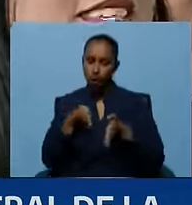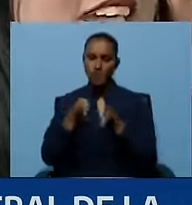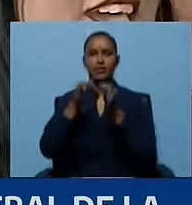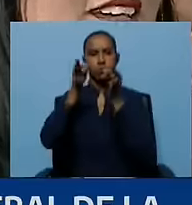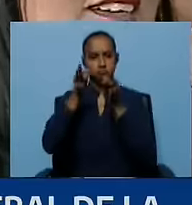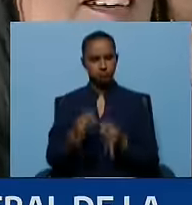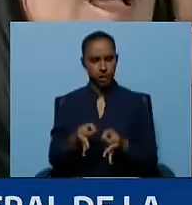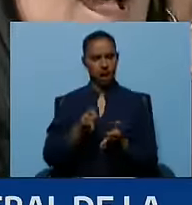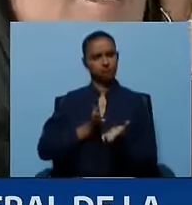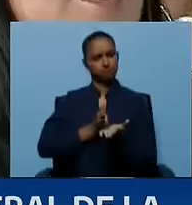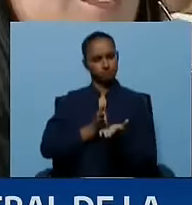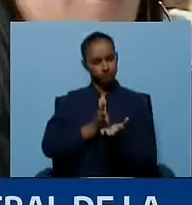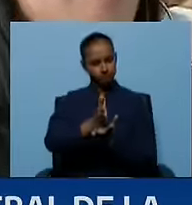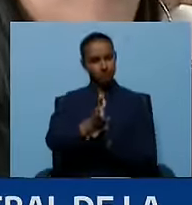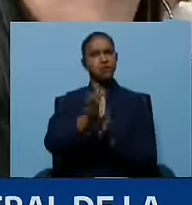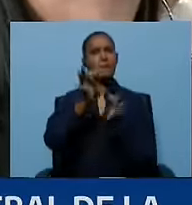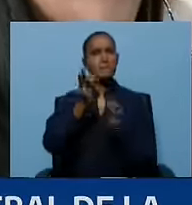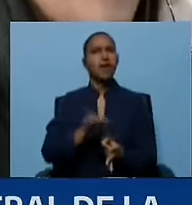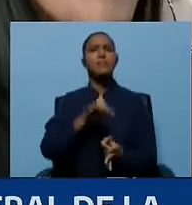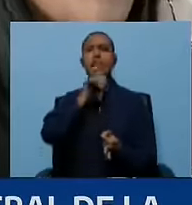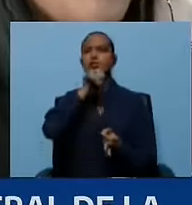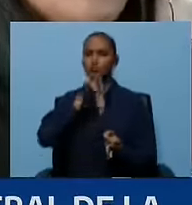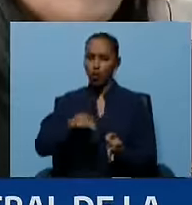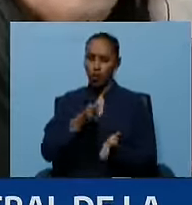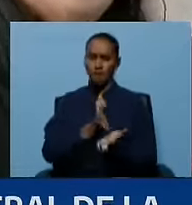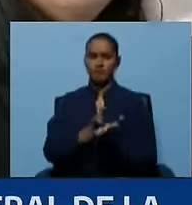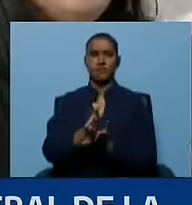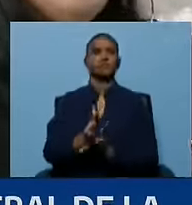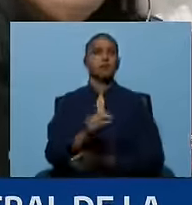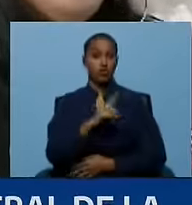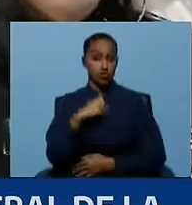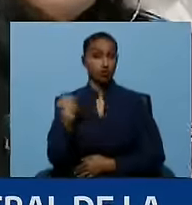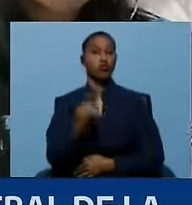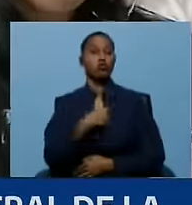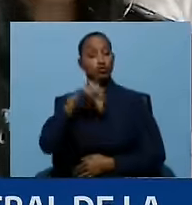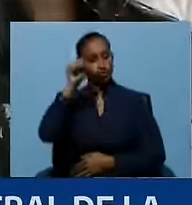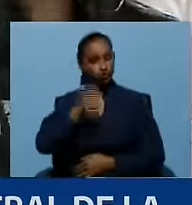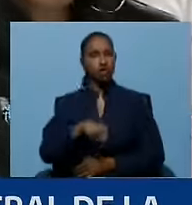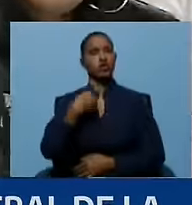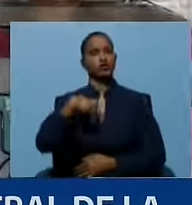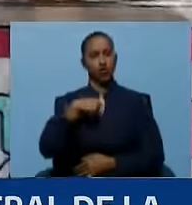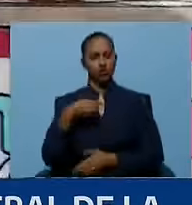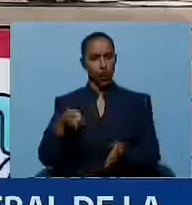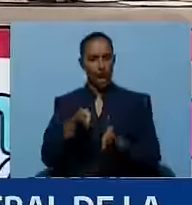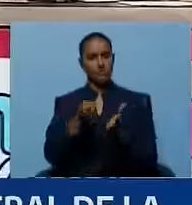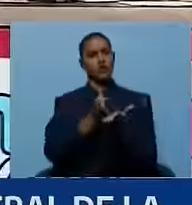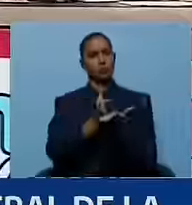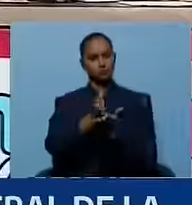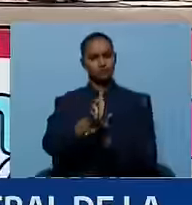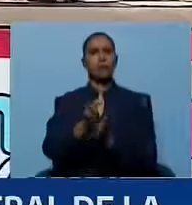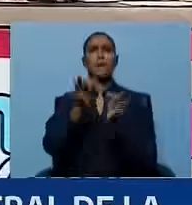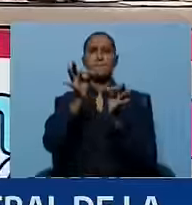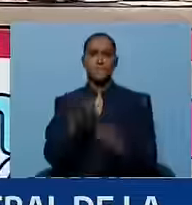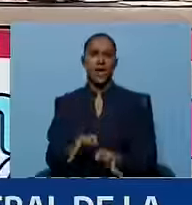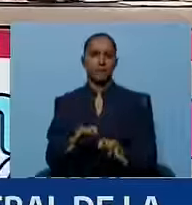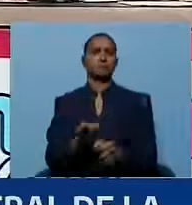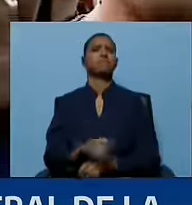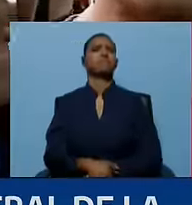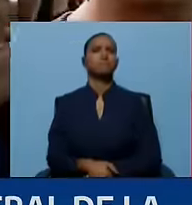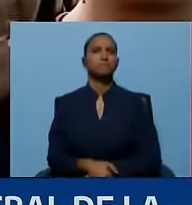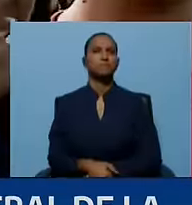correcto de la historia. Nosotros sí estamos del lado correcto de la historia, mi